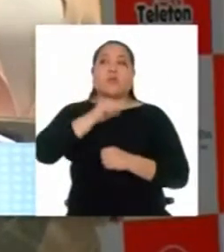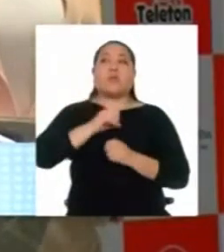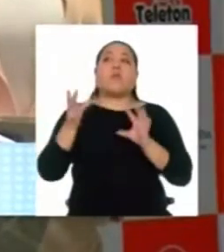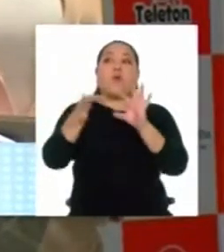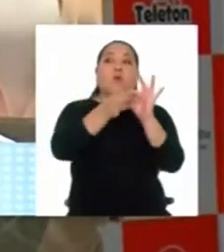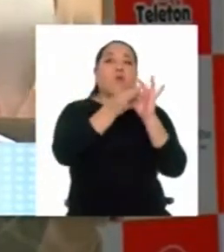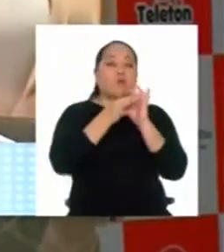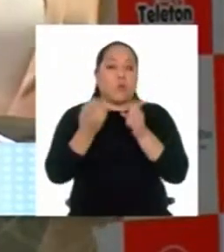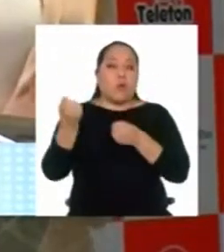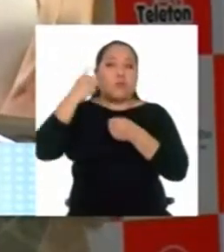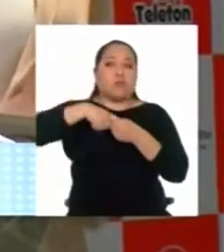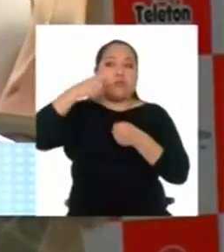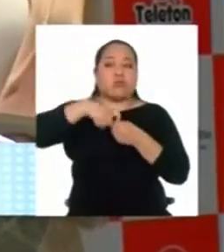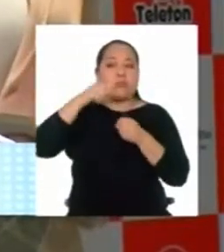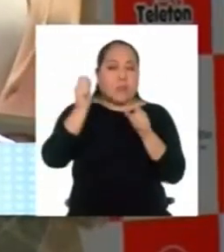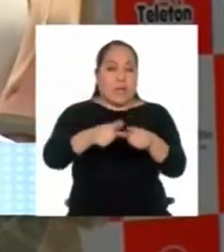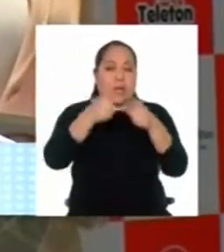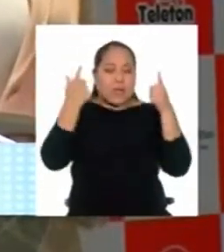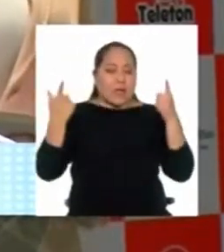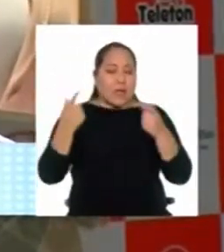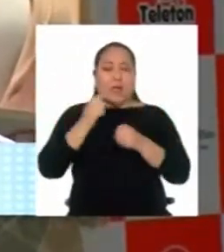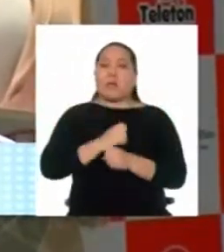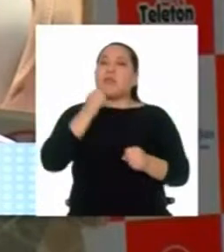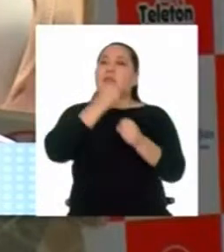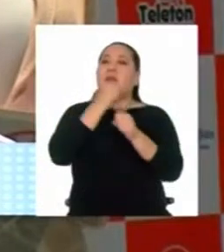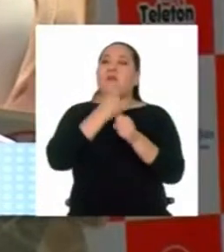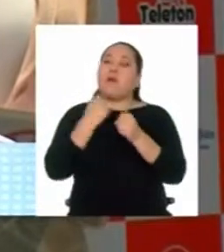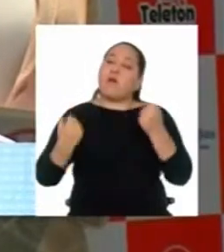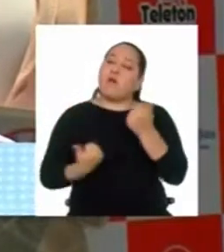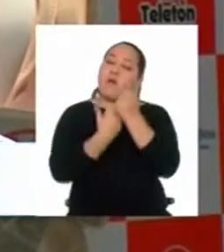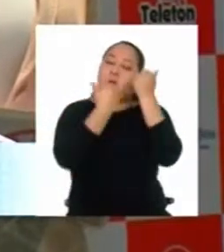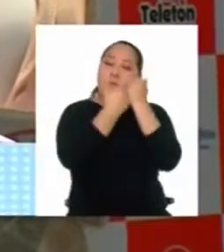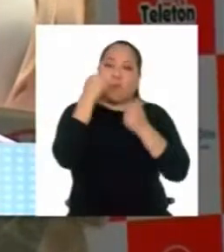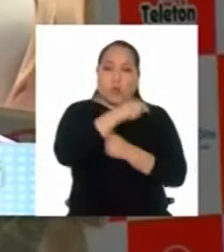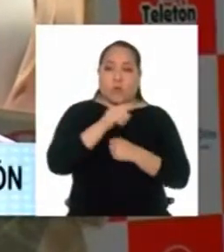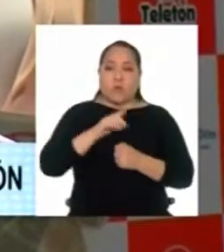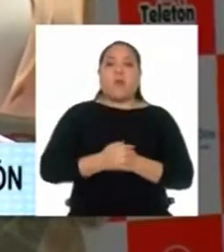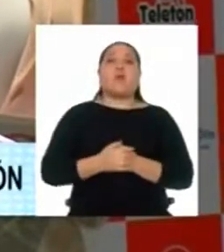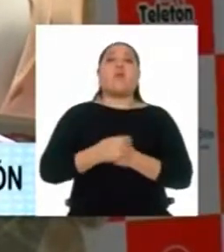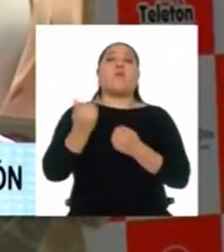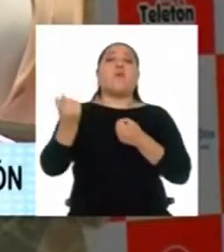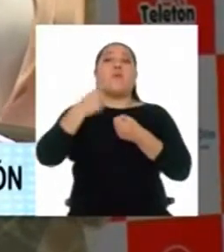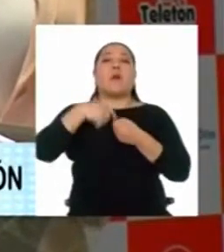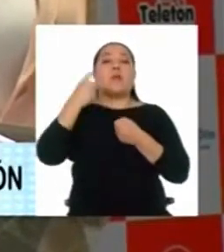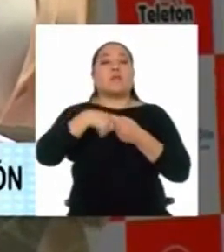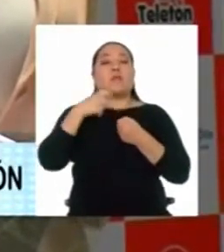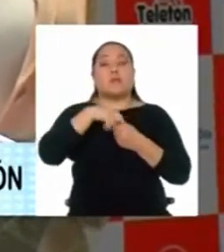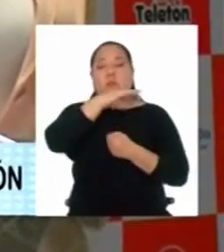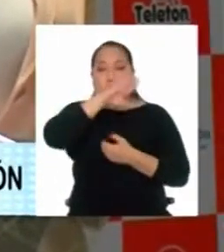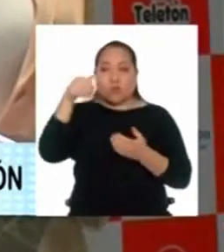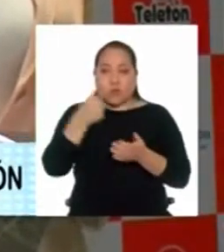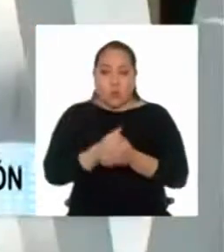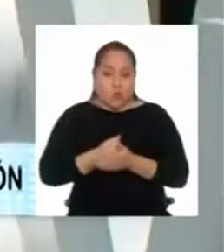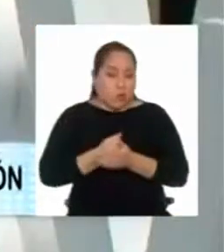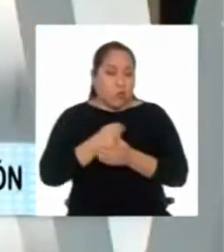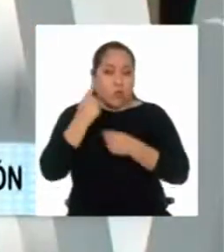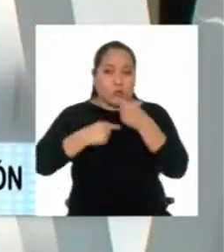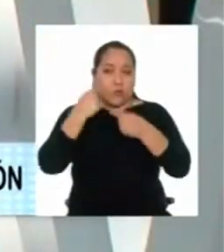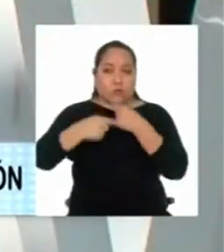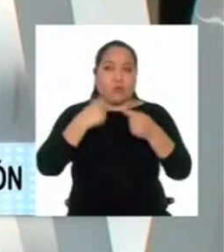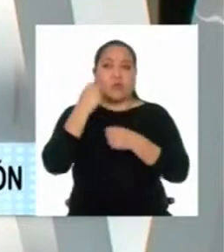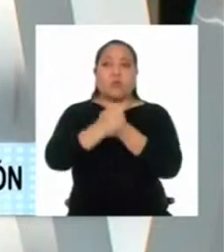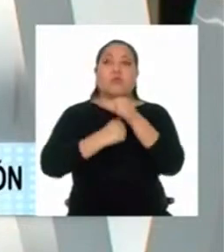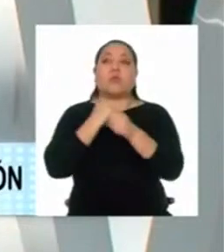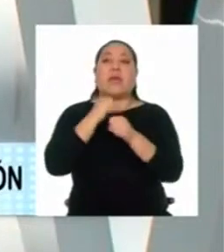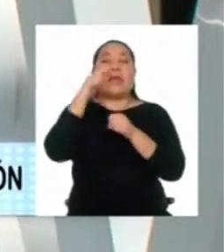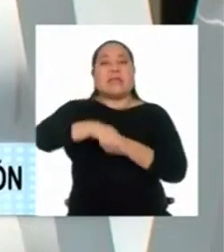nos sumemos a esta gran cruzada de solidaridad en la que participamos todos los años. Esta